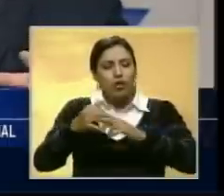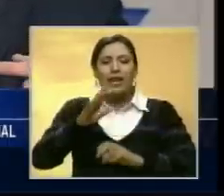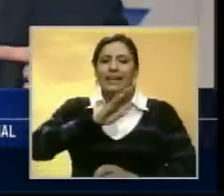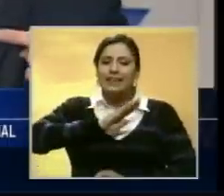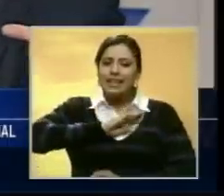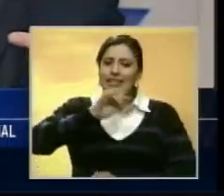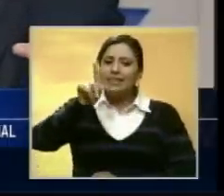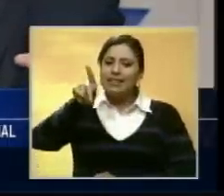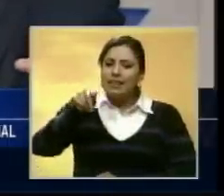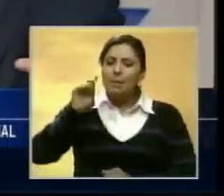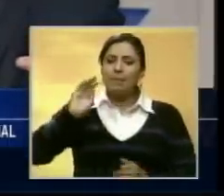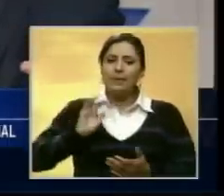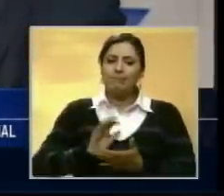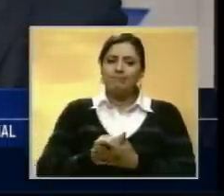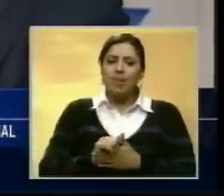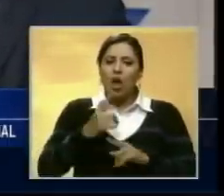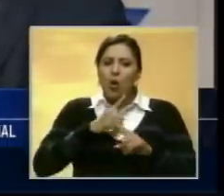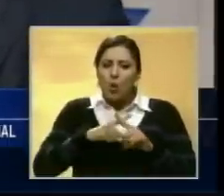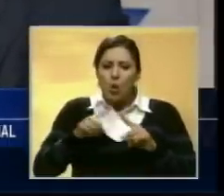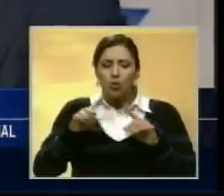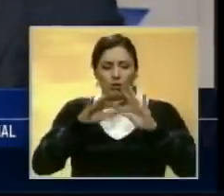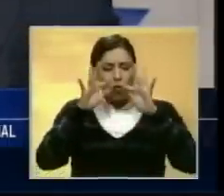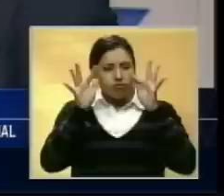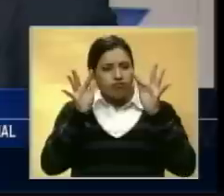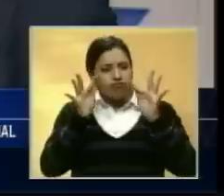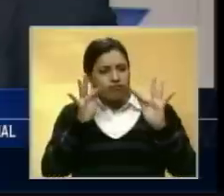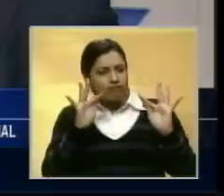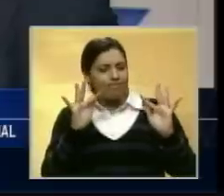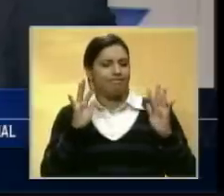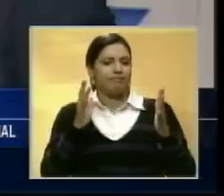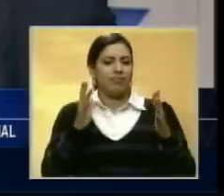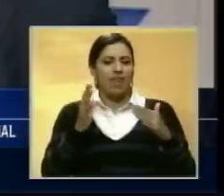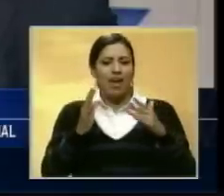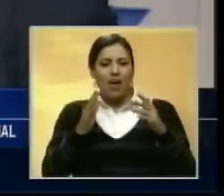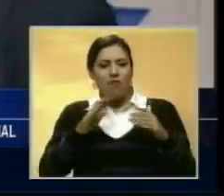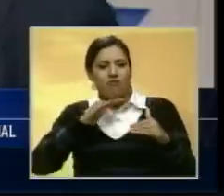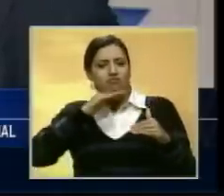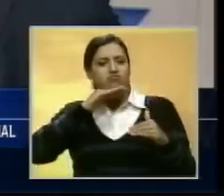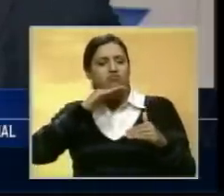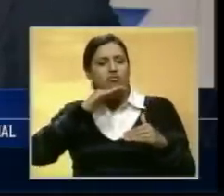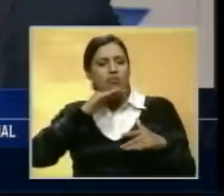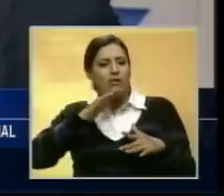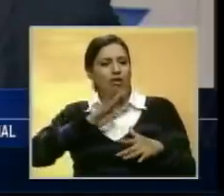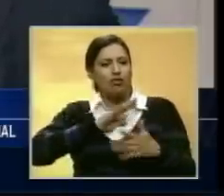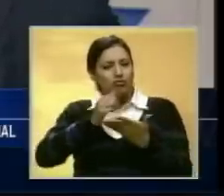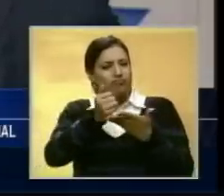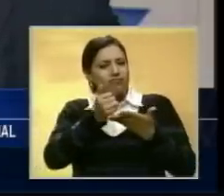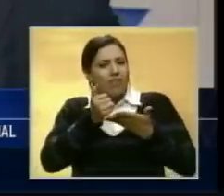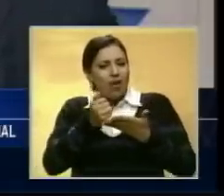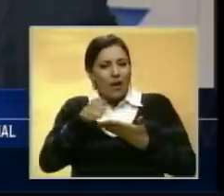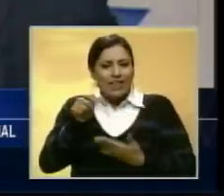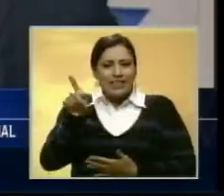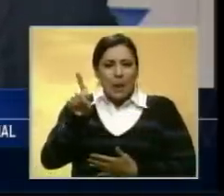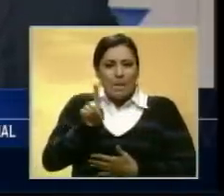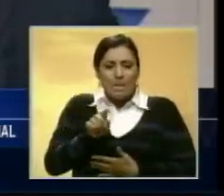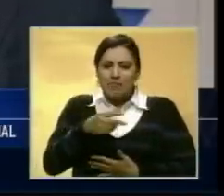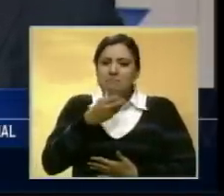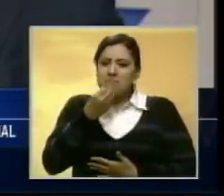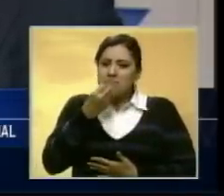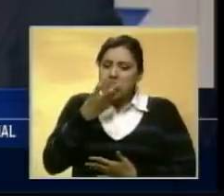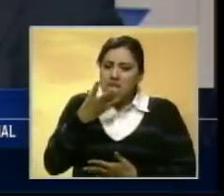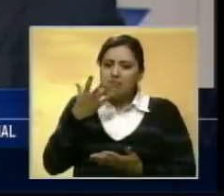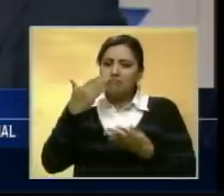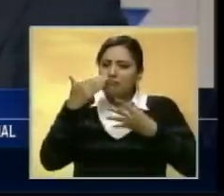Tenemos también un conjunto de indicadores en abastecimiento que nos favorecen. Este mes es muy favorable